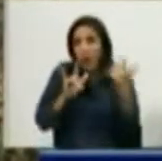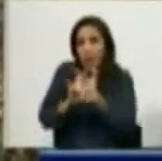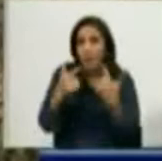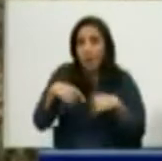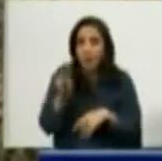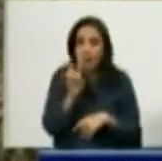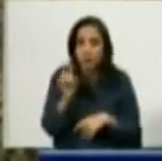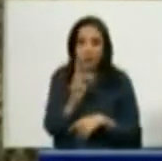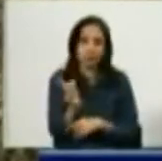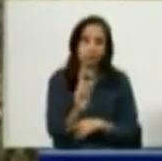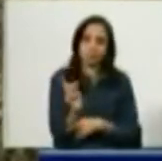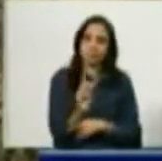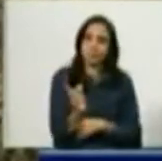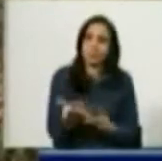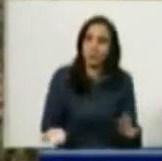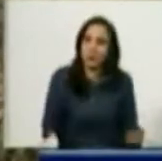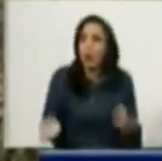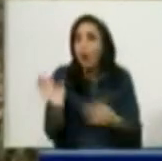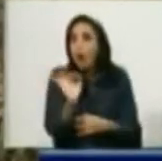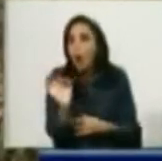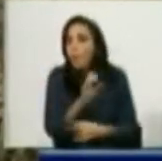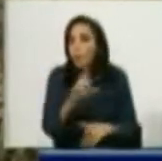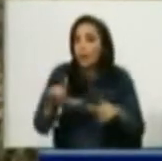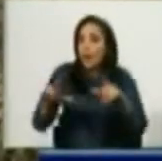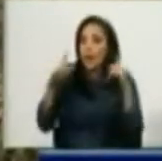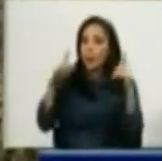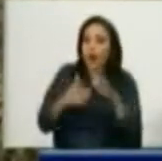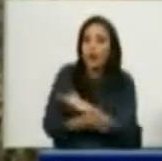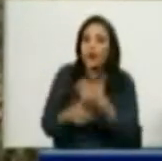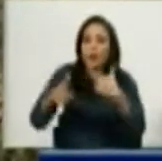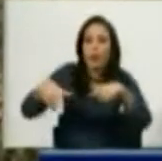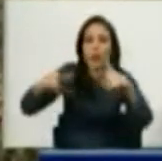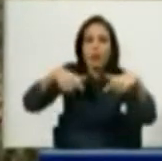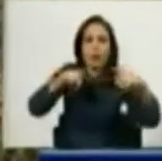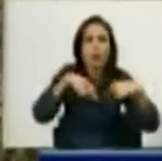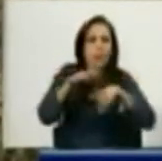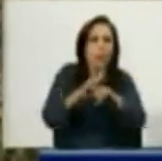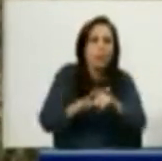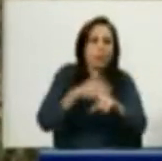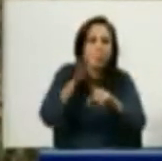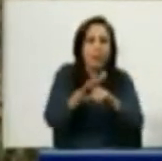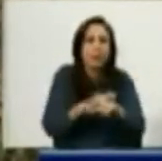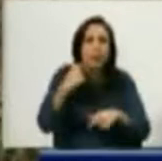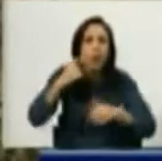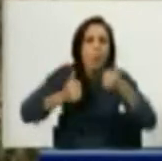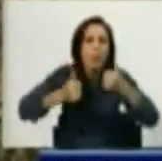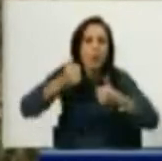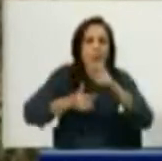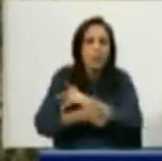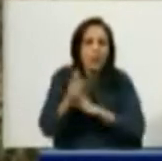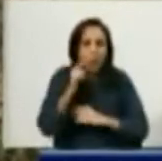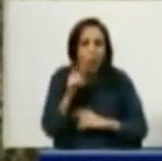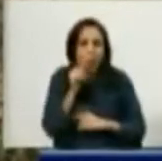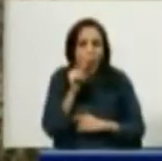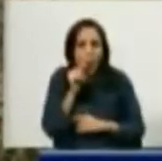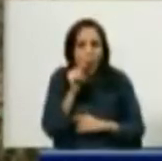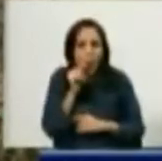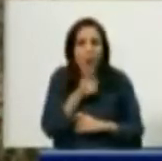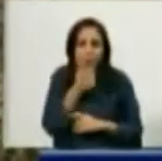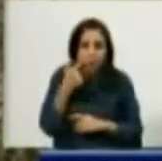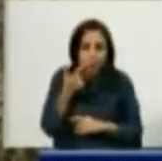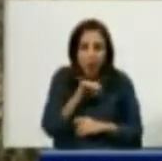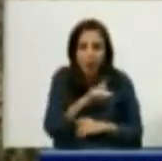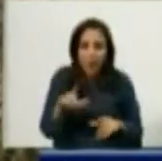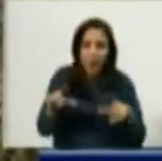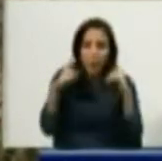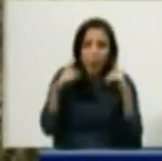preocupados porque la gente de Vargas allá curvelo no Pobrecito compañero que es candidato está allá en Vargas o